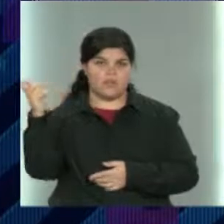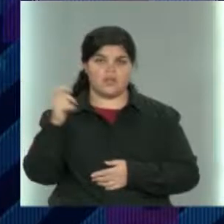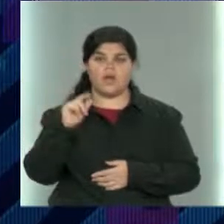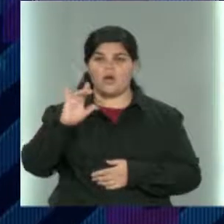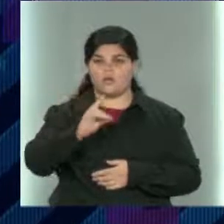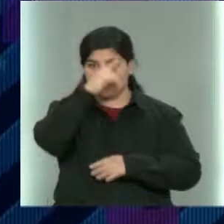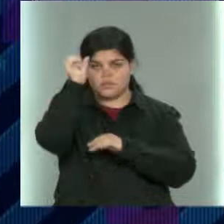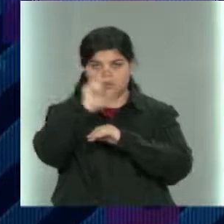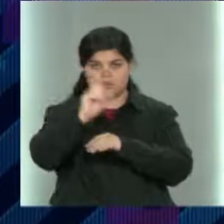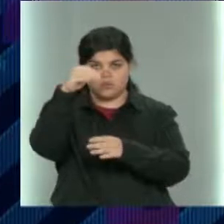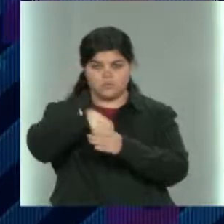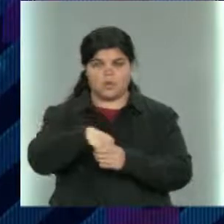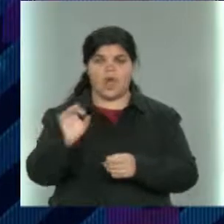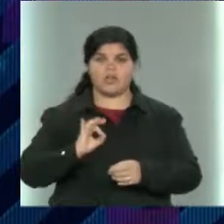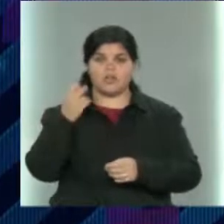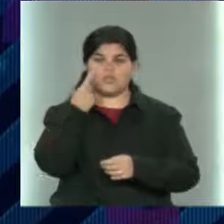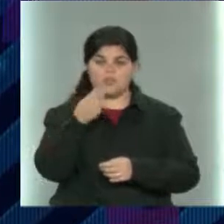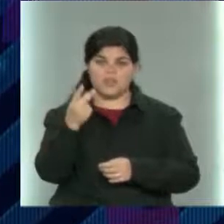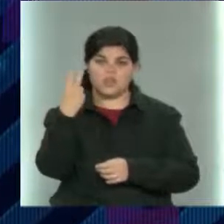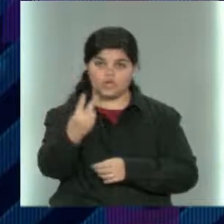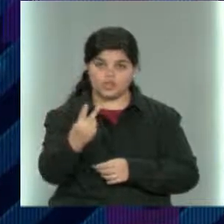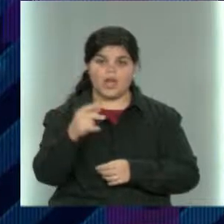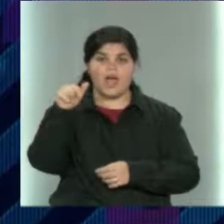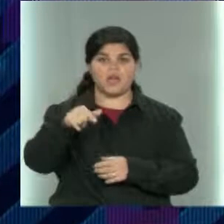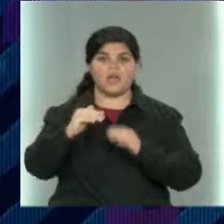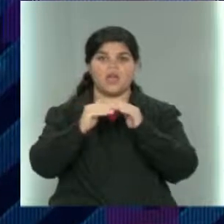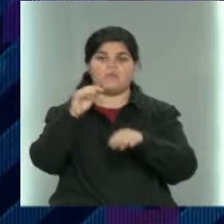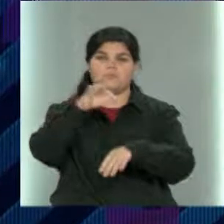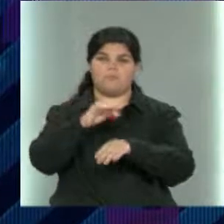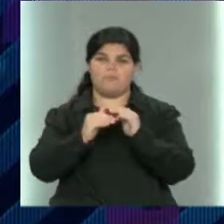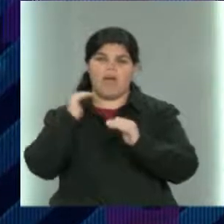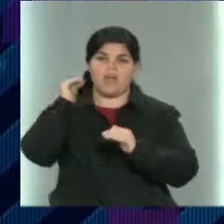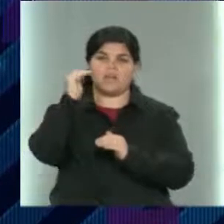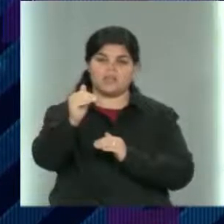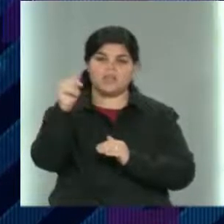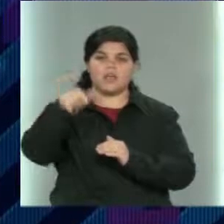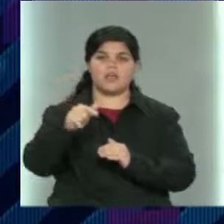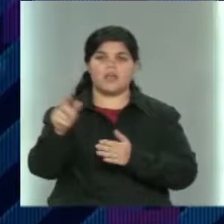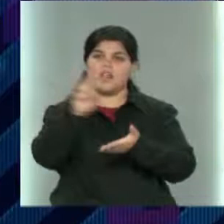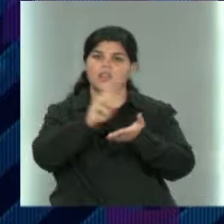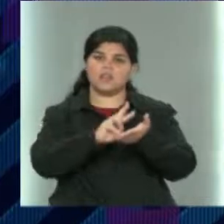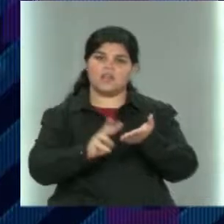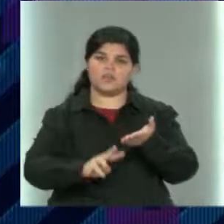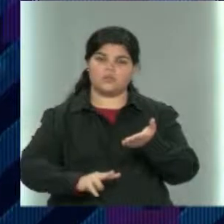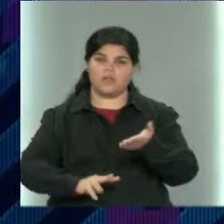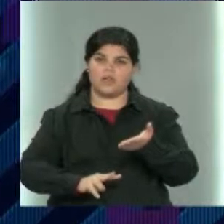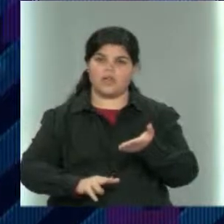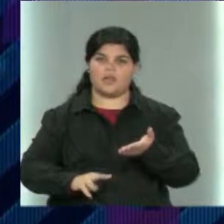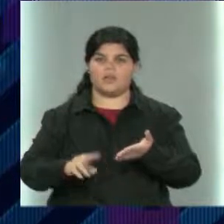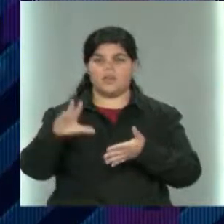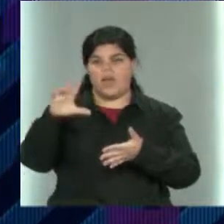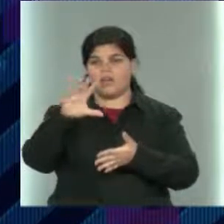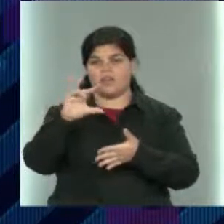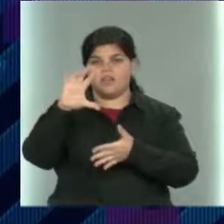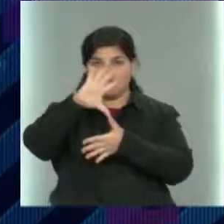es de nuestra casa. En el año 2002 realizó un magíster artium en literatura hispanoamericana, también en la Universidad Nacional de